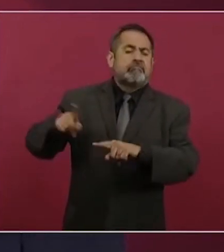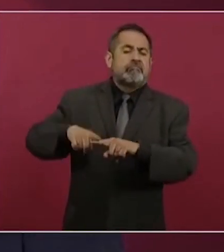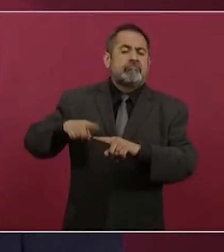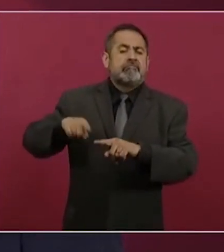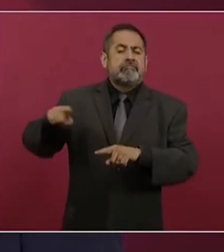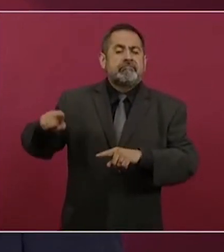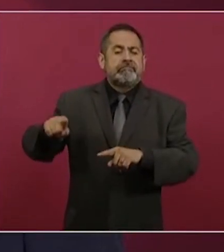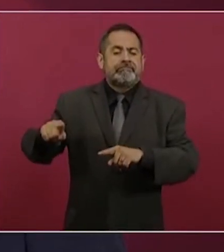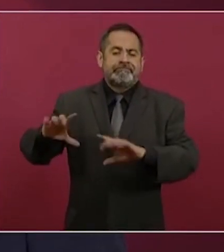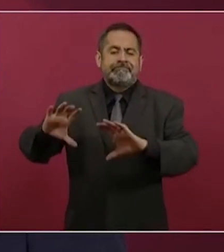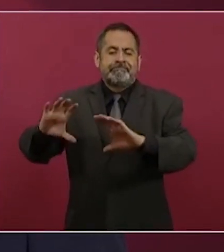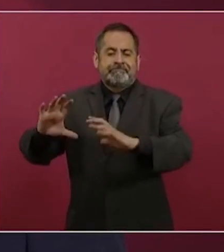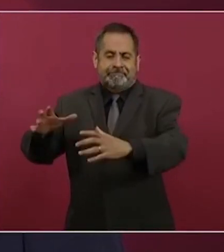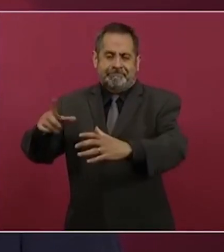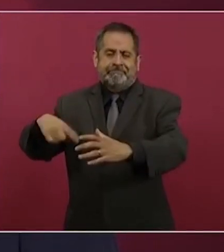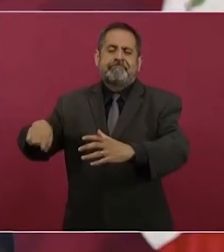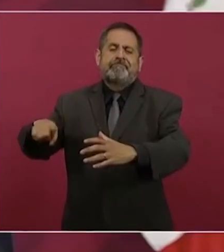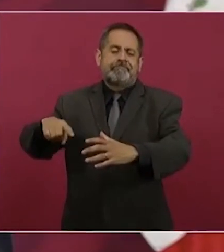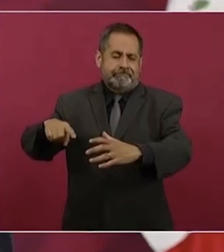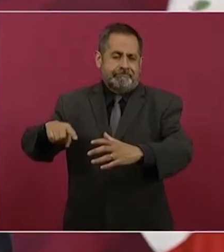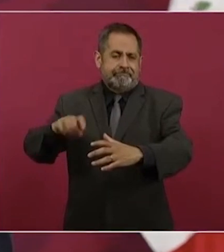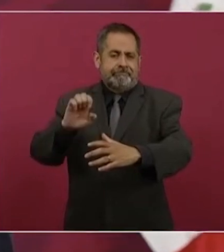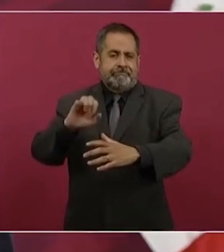a las comunidades, a los ejidos.